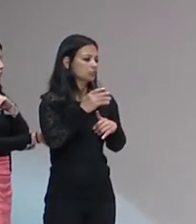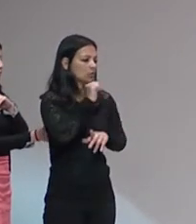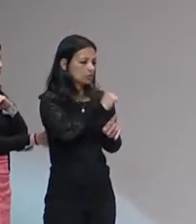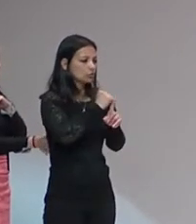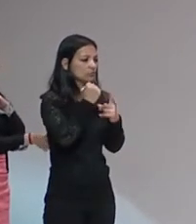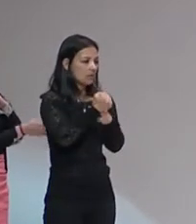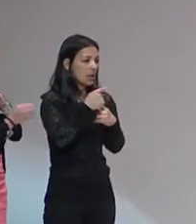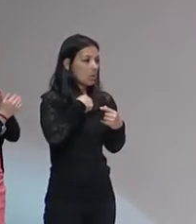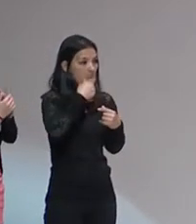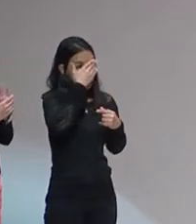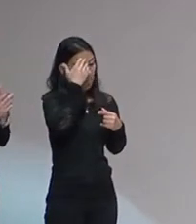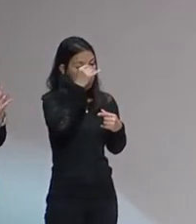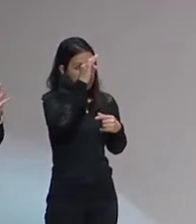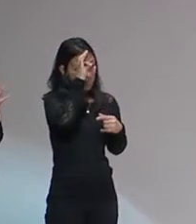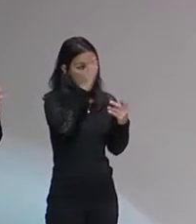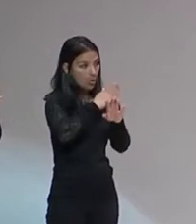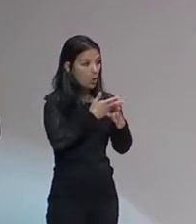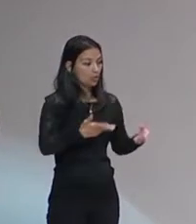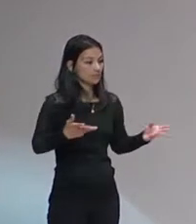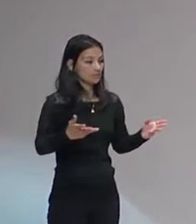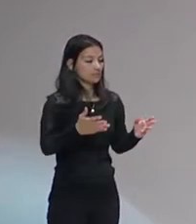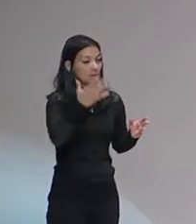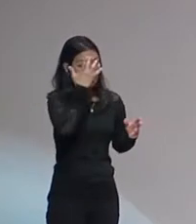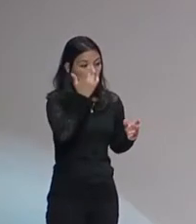porque si valora